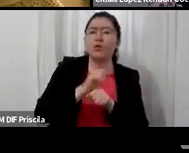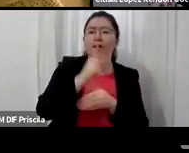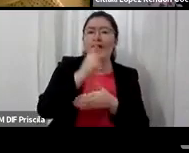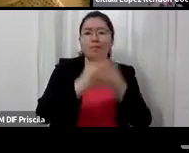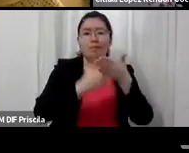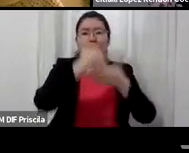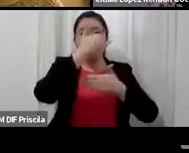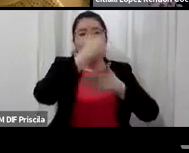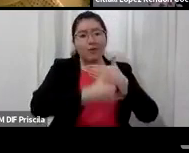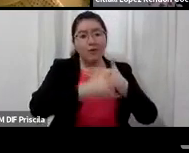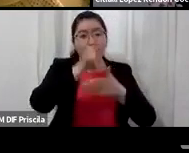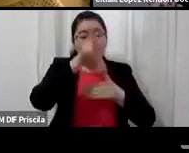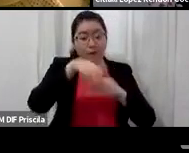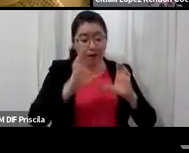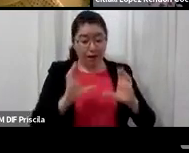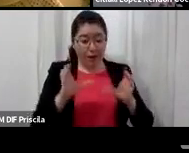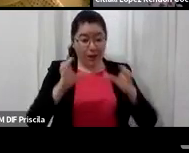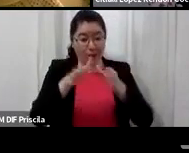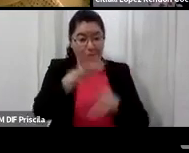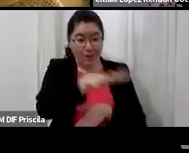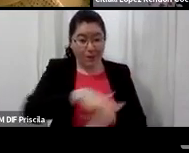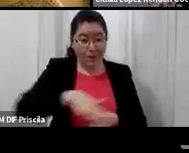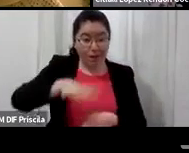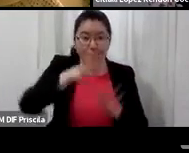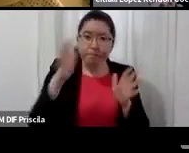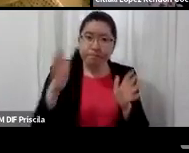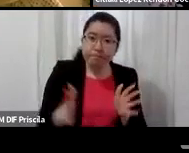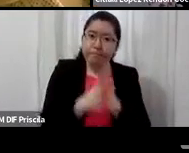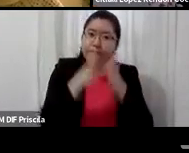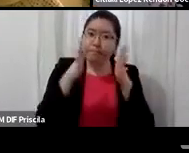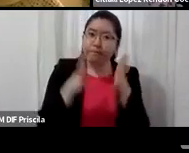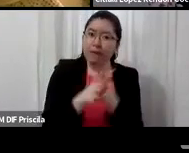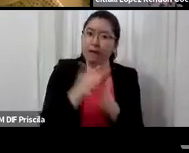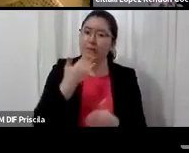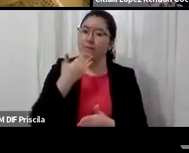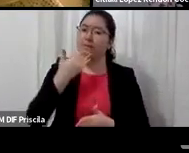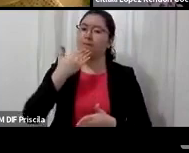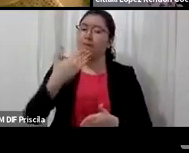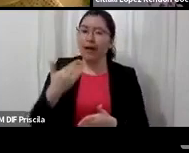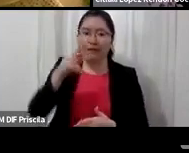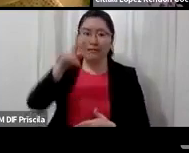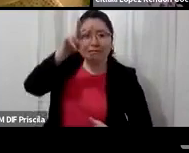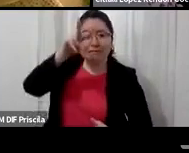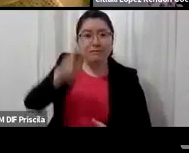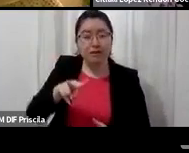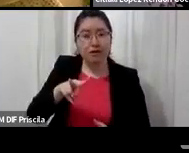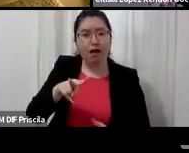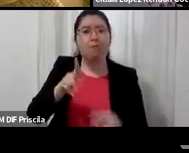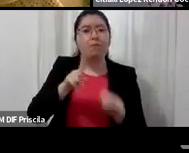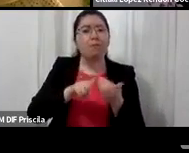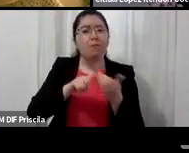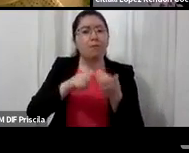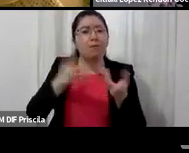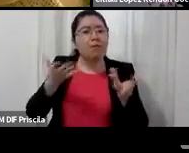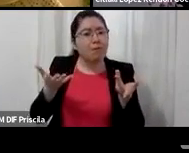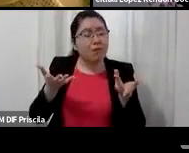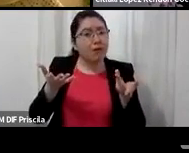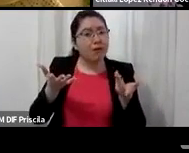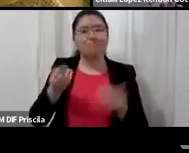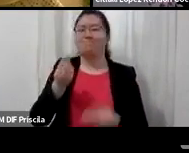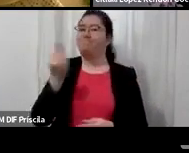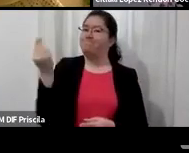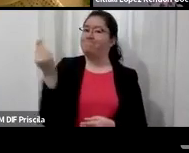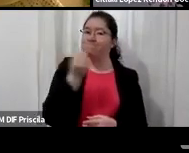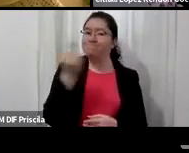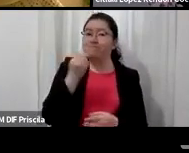comunidades participen de una manera auténtica, de una manera distinta? Pues tienen que tener como una cuestión mucho más,